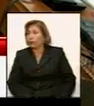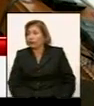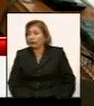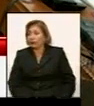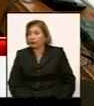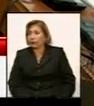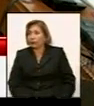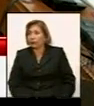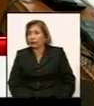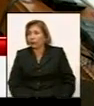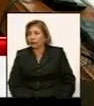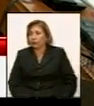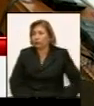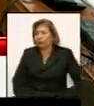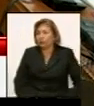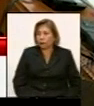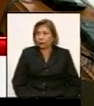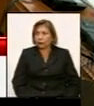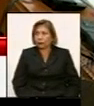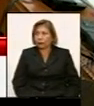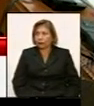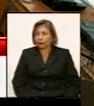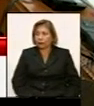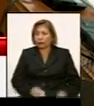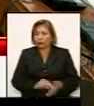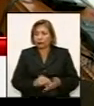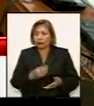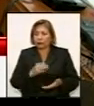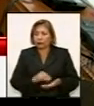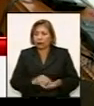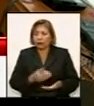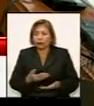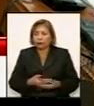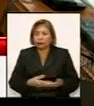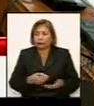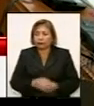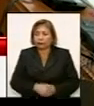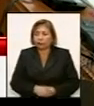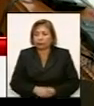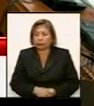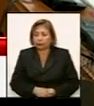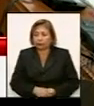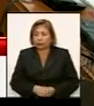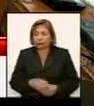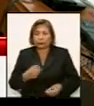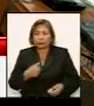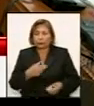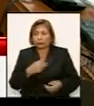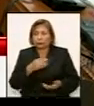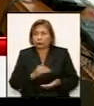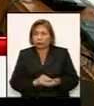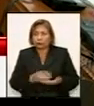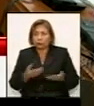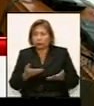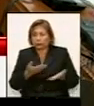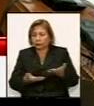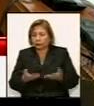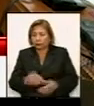a el tema de nuestra reunión. Tenemos